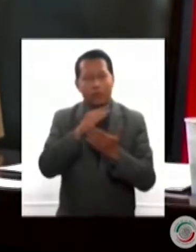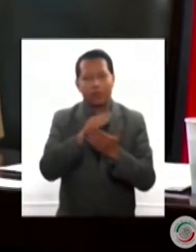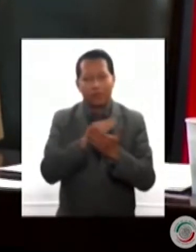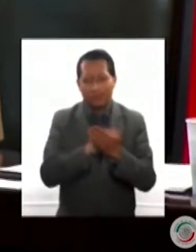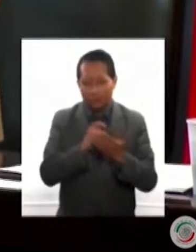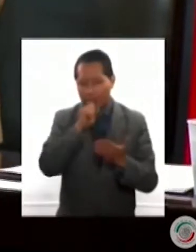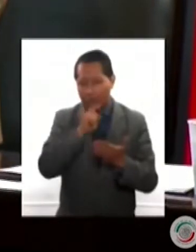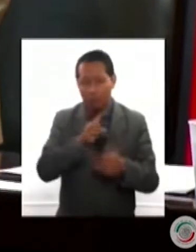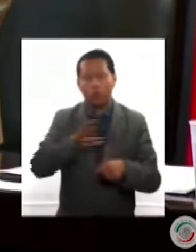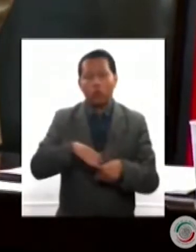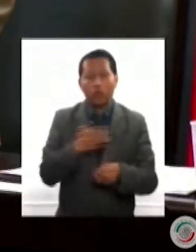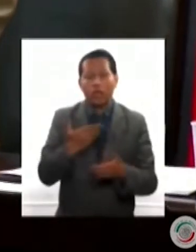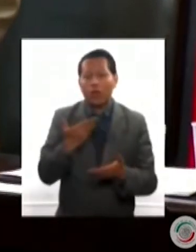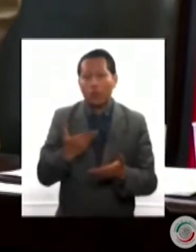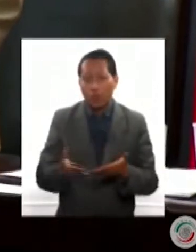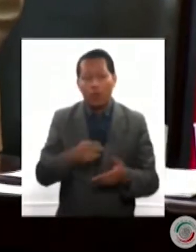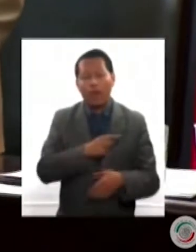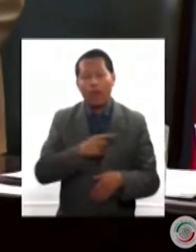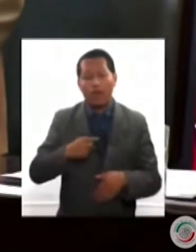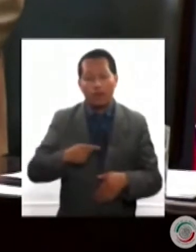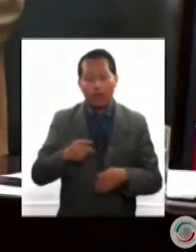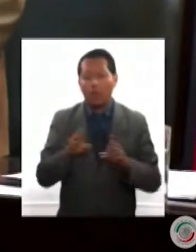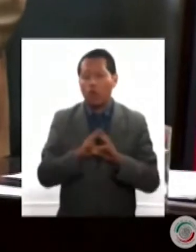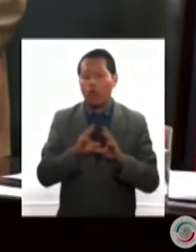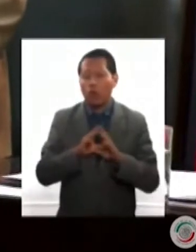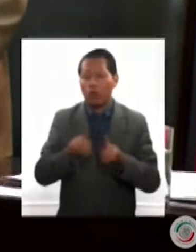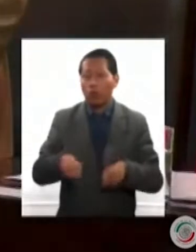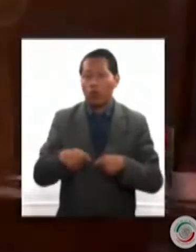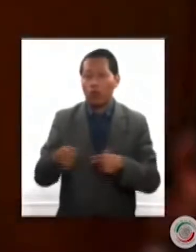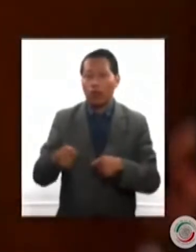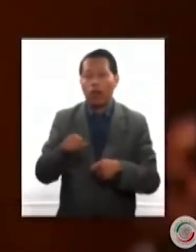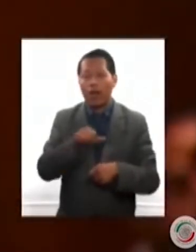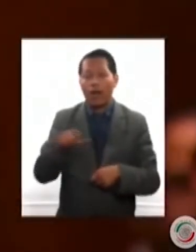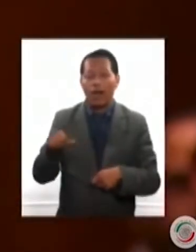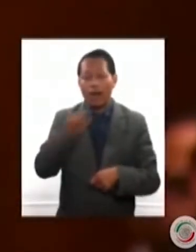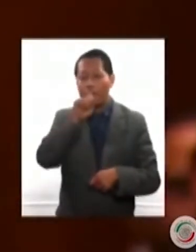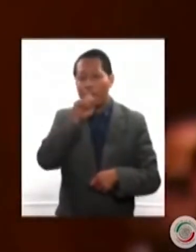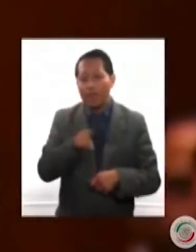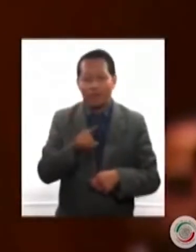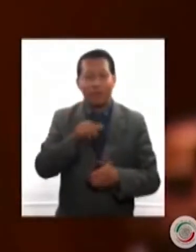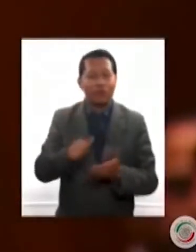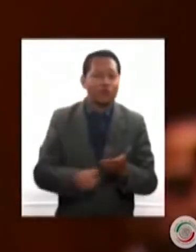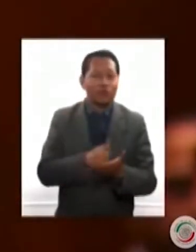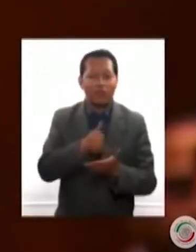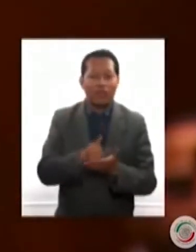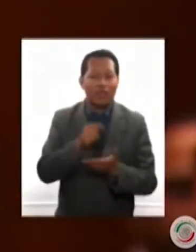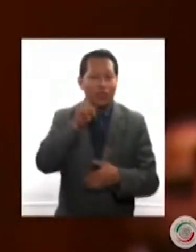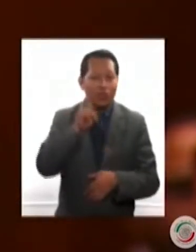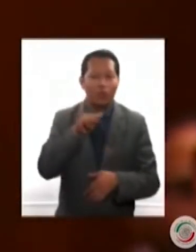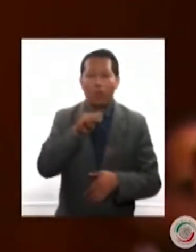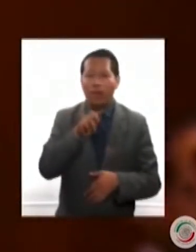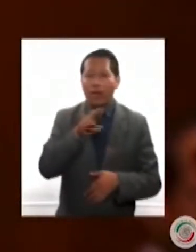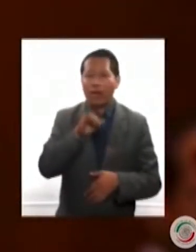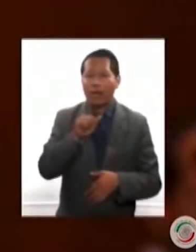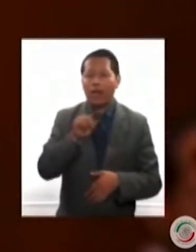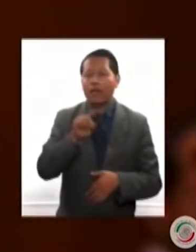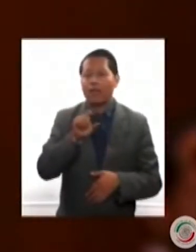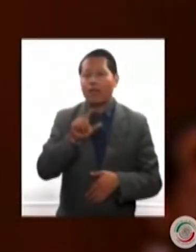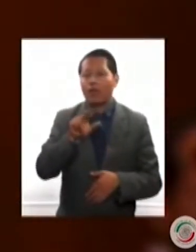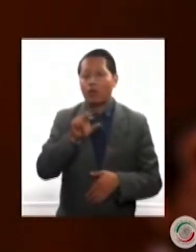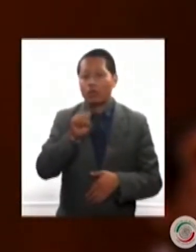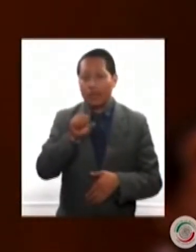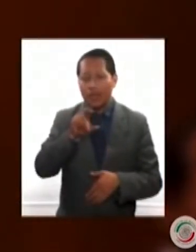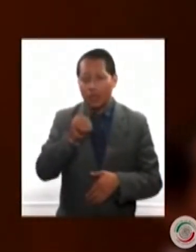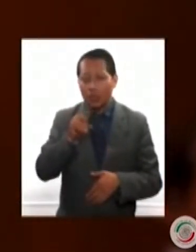ahora se le tiene que conceder la palabra a la ciudadana María del Rosario Piedra